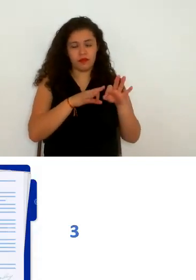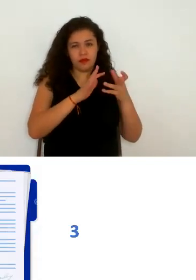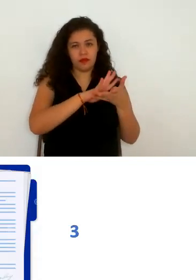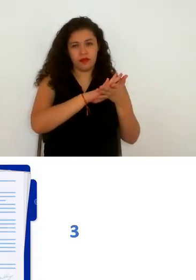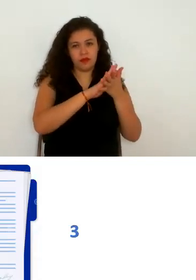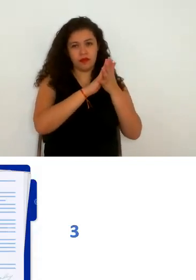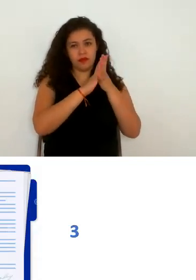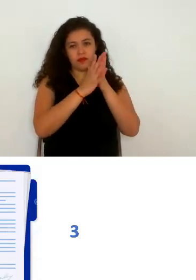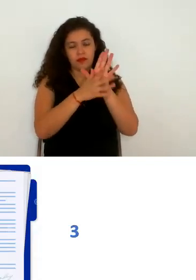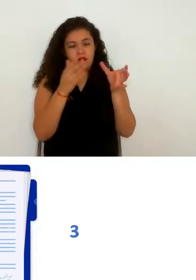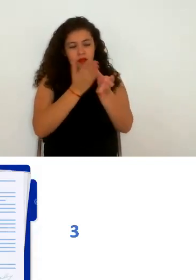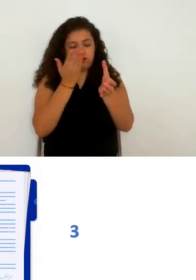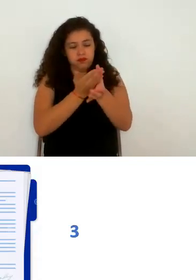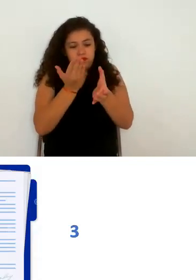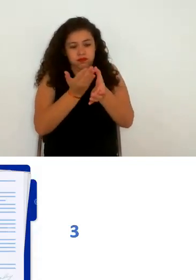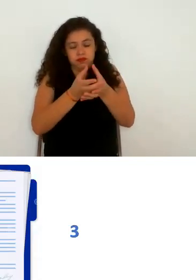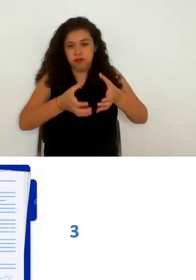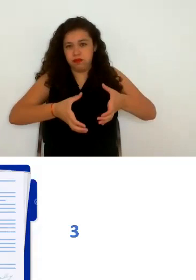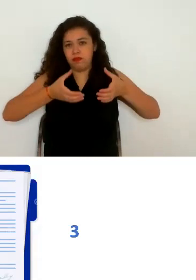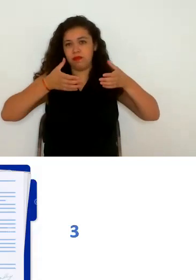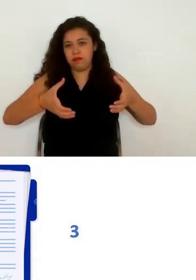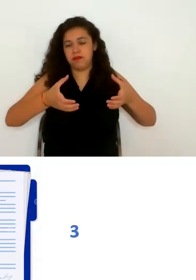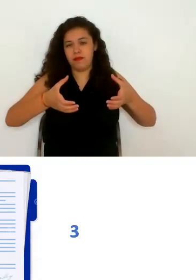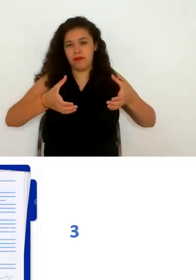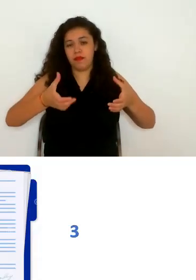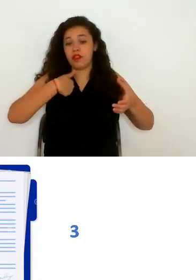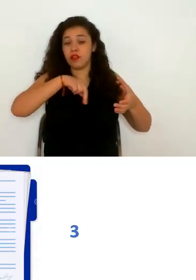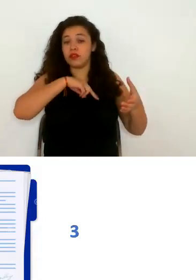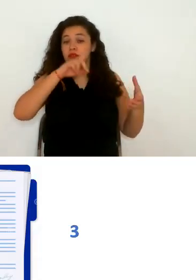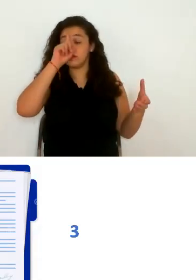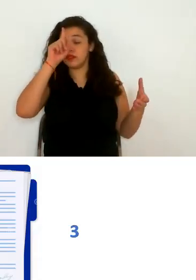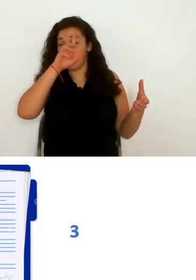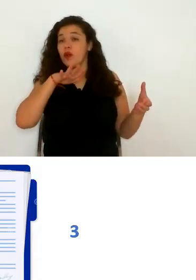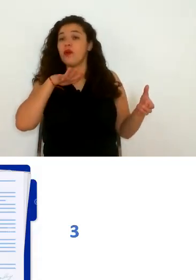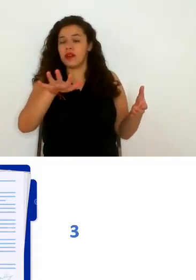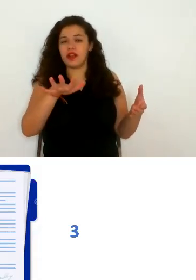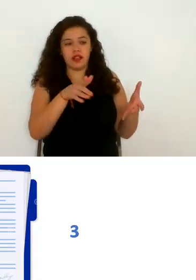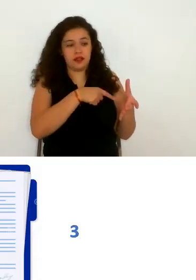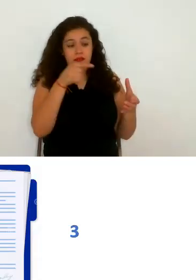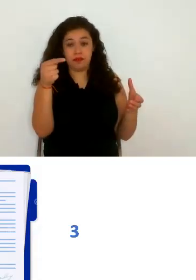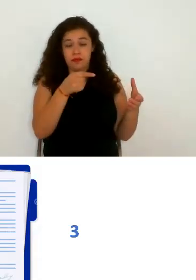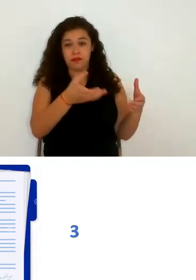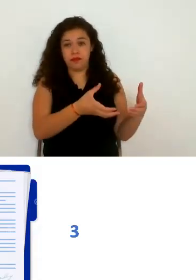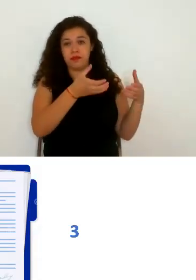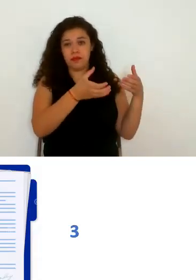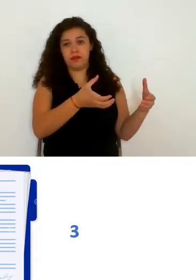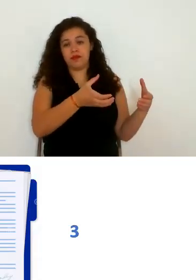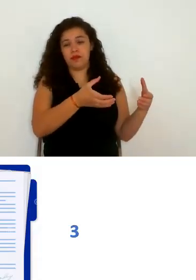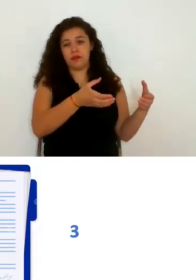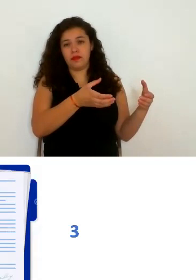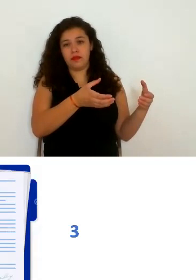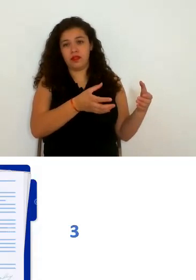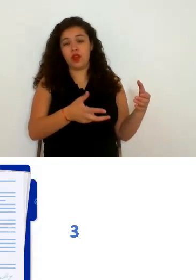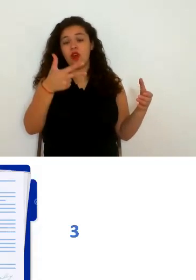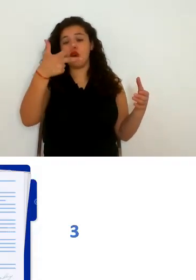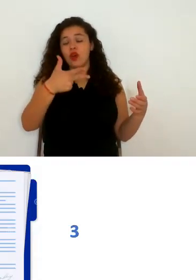muy grueso en volumen. La recomendación es que el expediente no sobrepase los 8